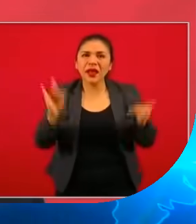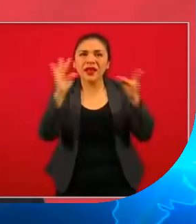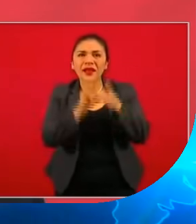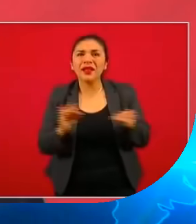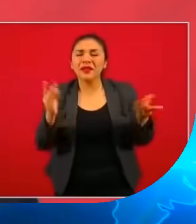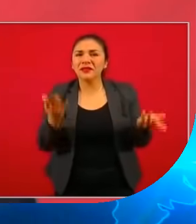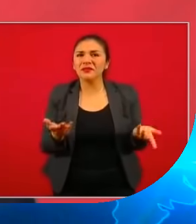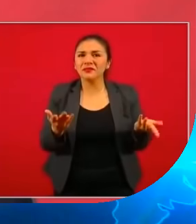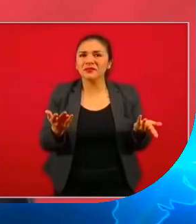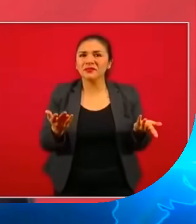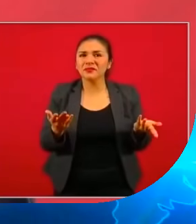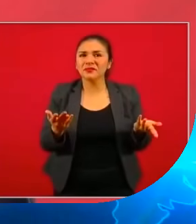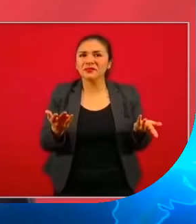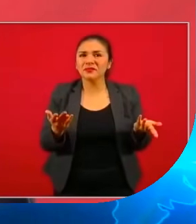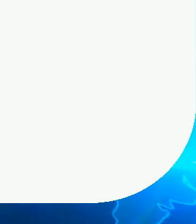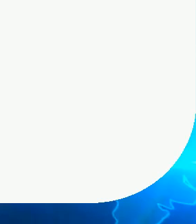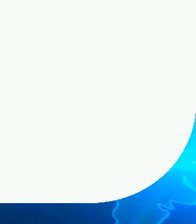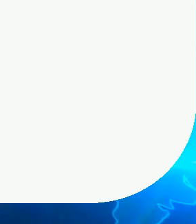aunque